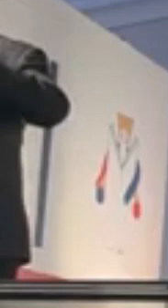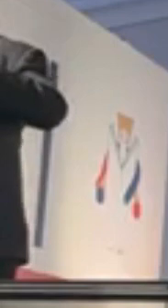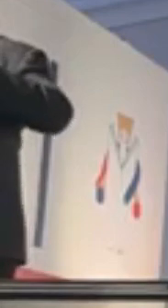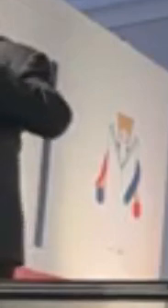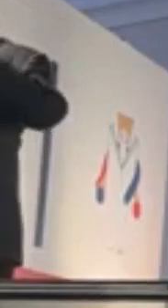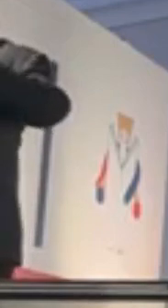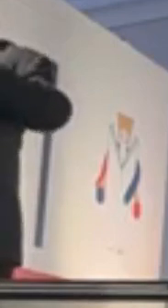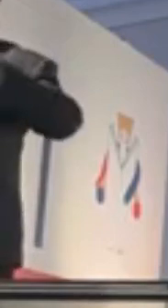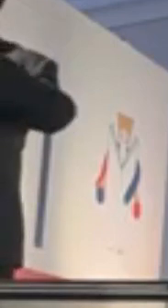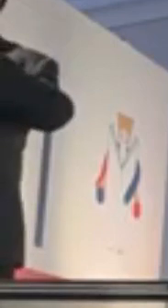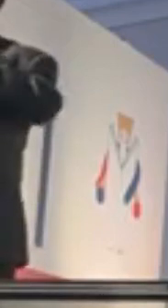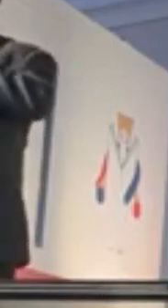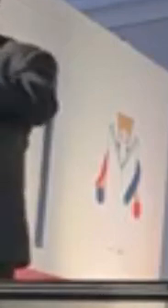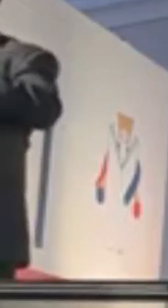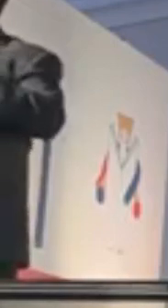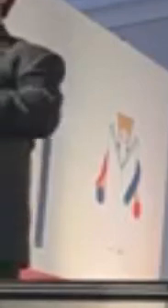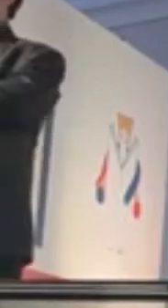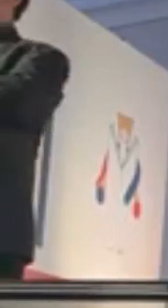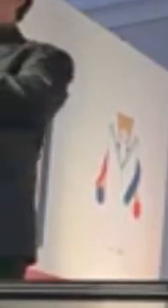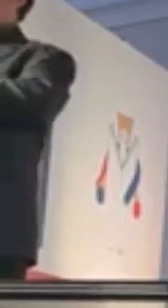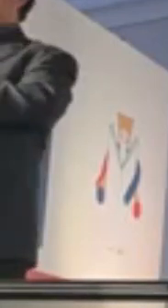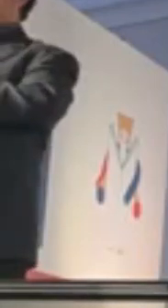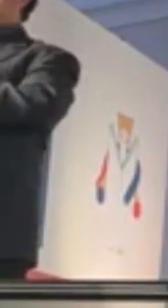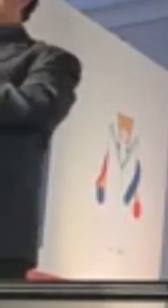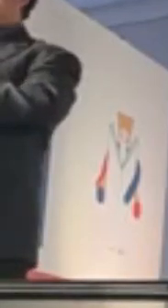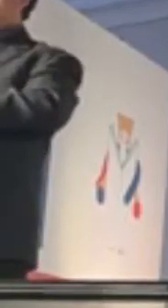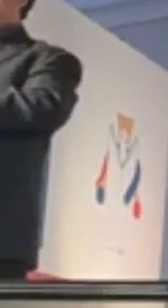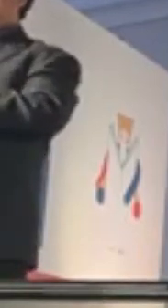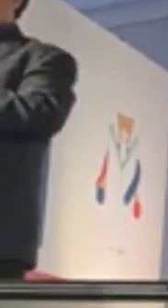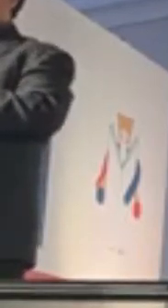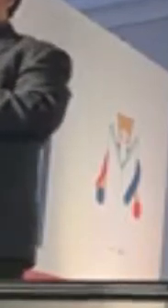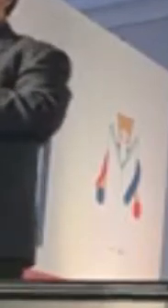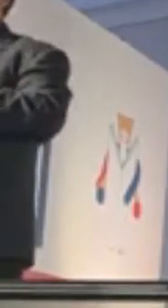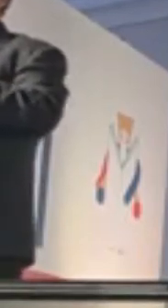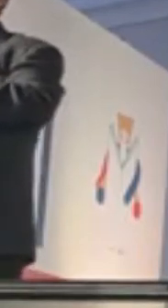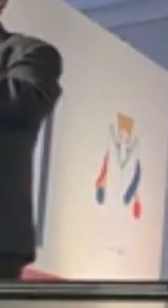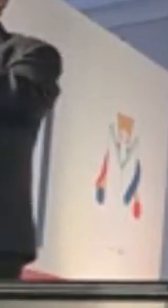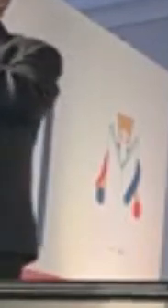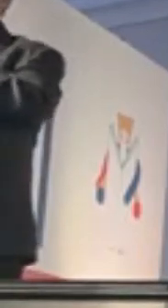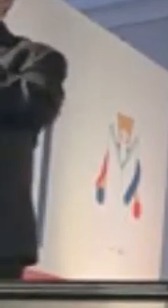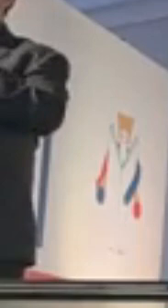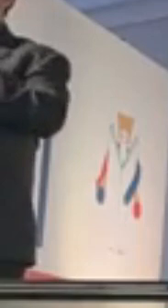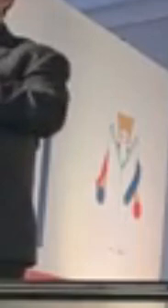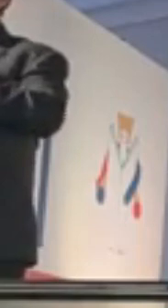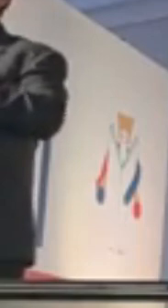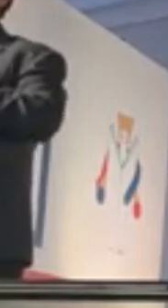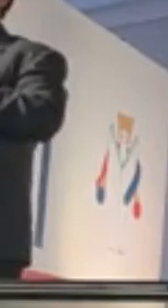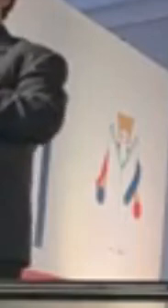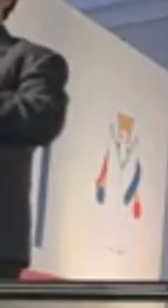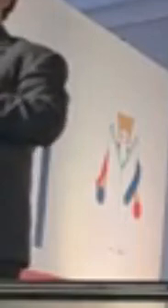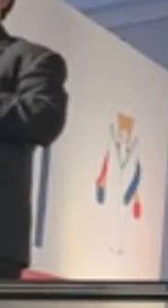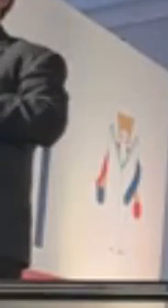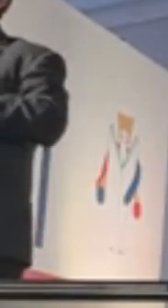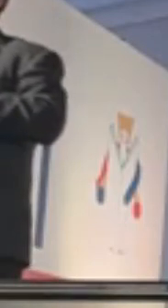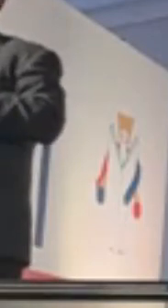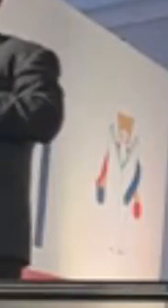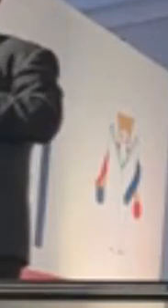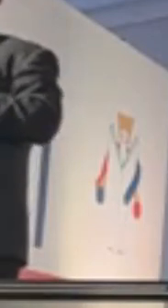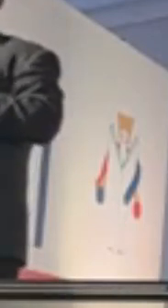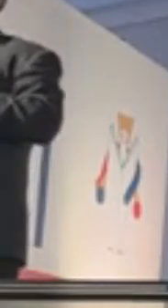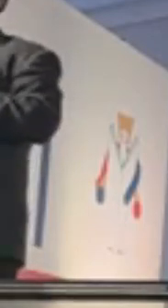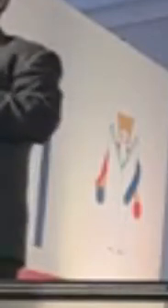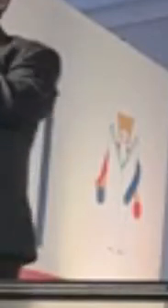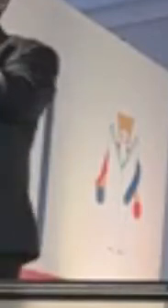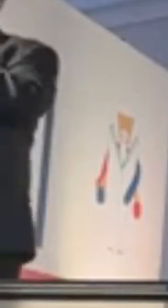López Obrador, y todavía no se unían el PRI, el PAN y el PRD, ahora ya se divorciaron, hacían el amor en oscurito, no se casaron por la iglesia por el